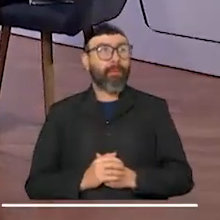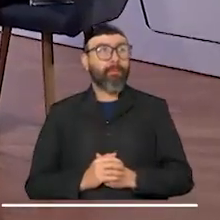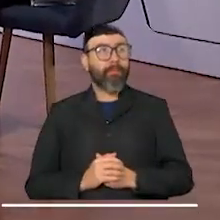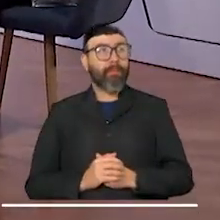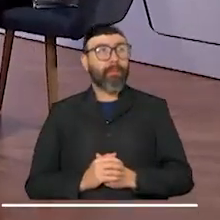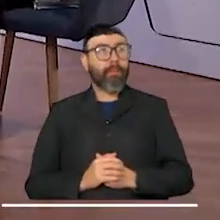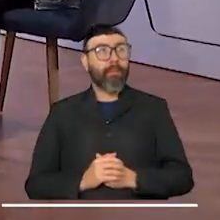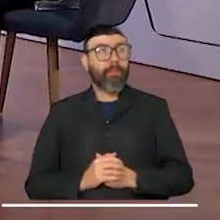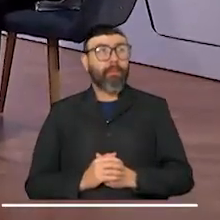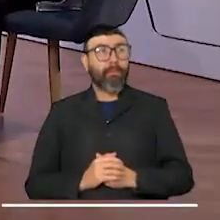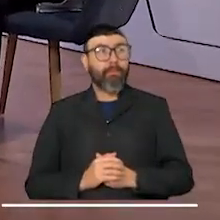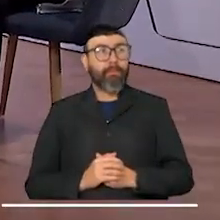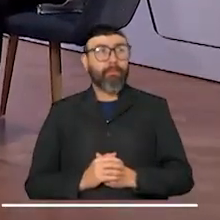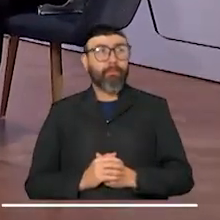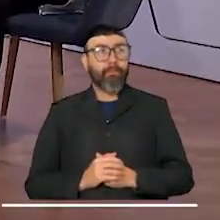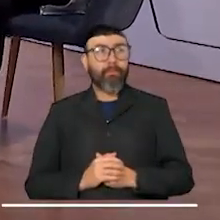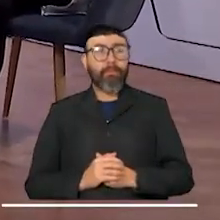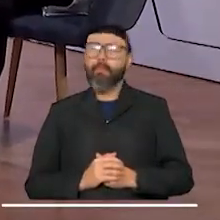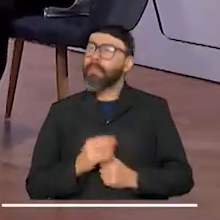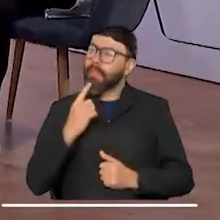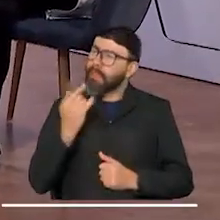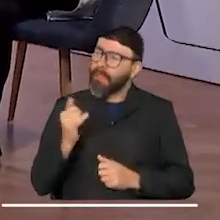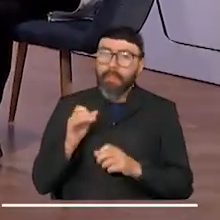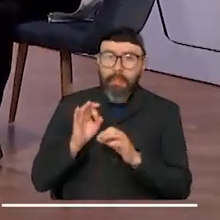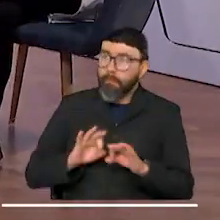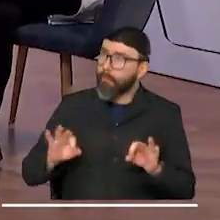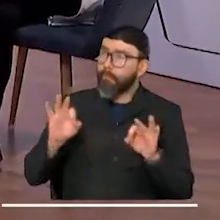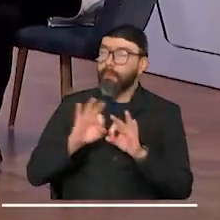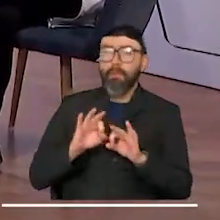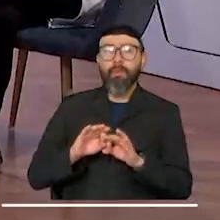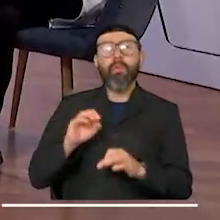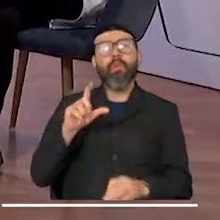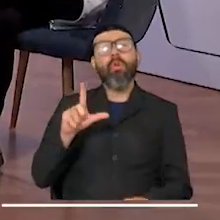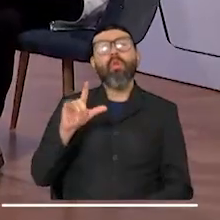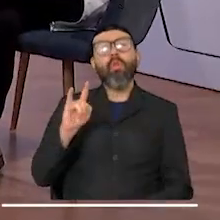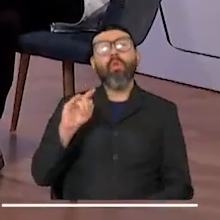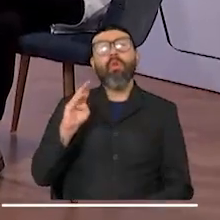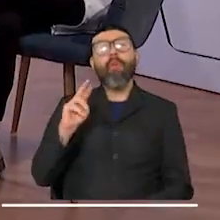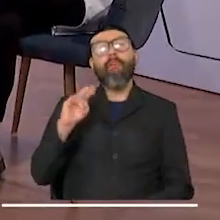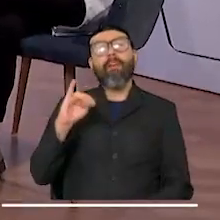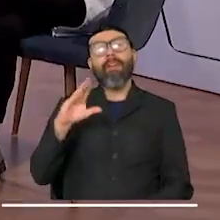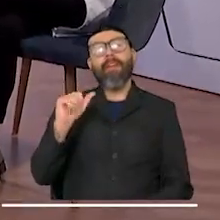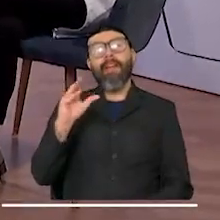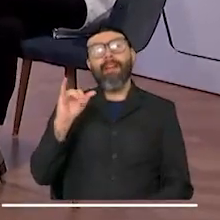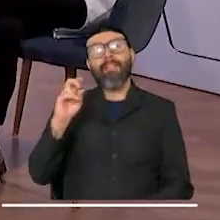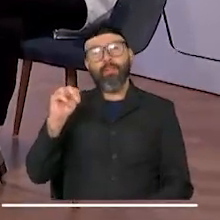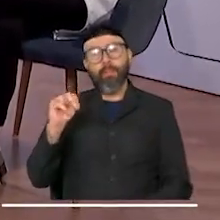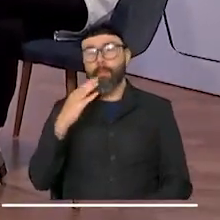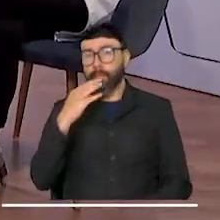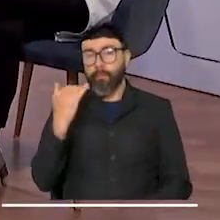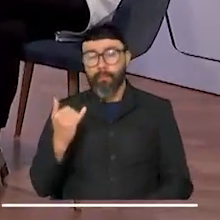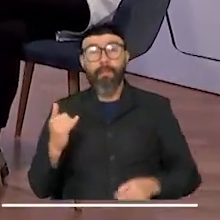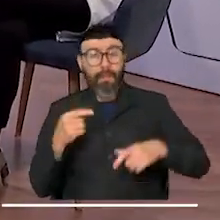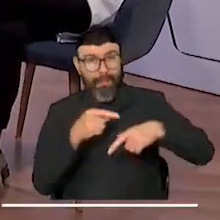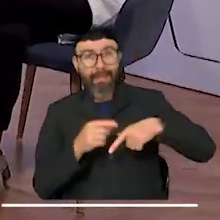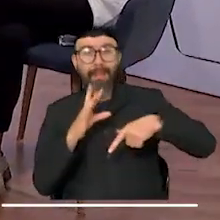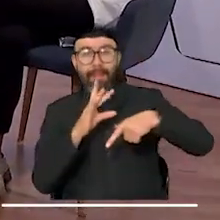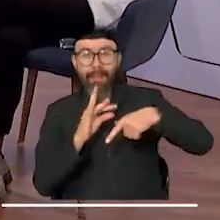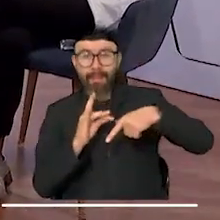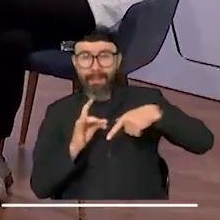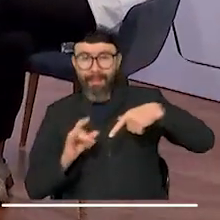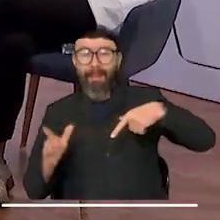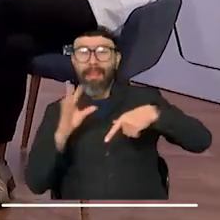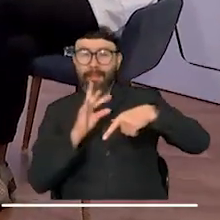y lubrificación hablábamos de la importancia de la lubrificación me gustaría también guiar las televidentes y los